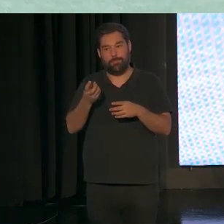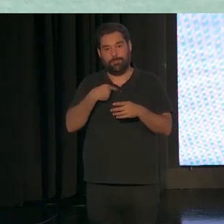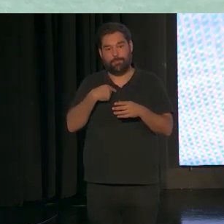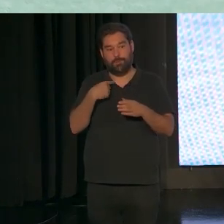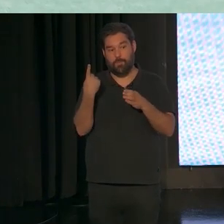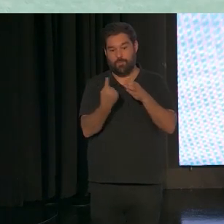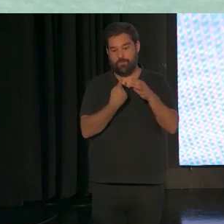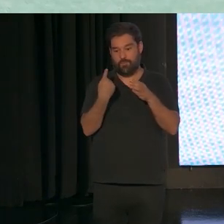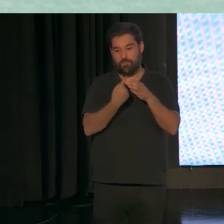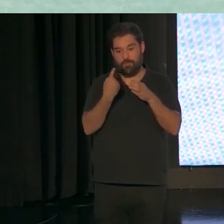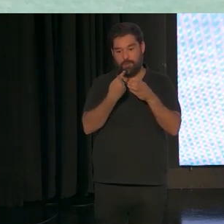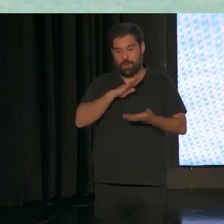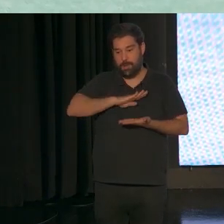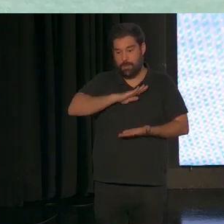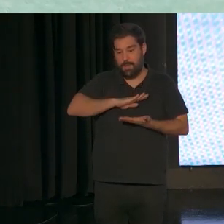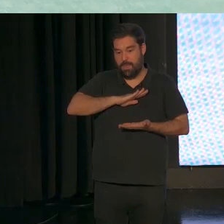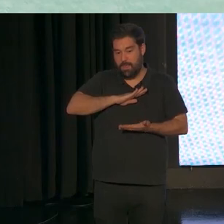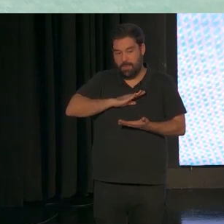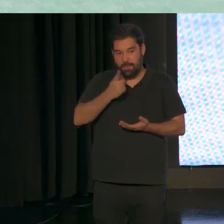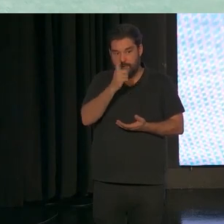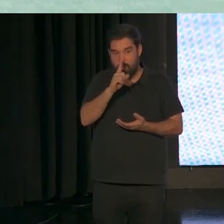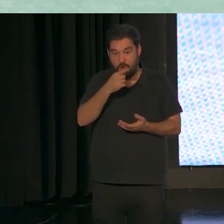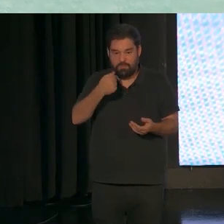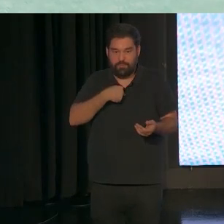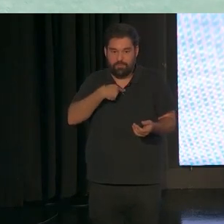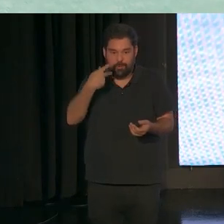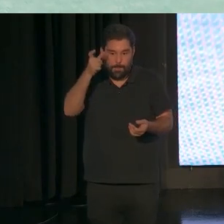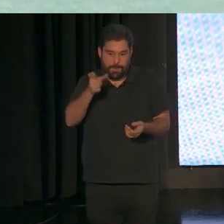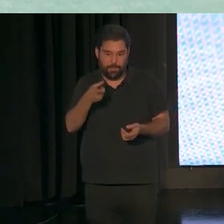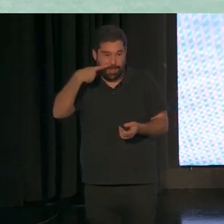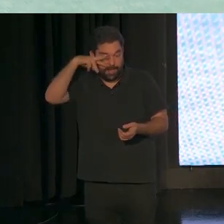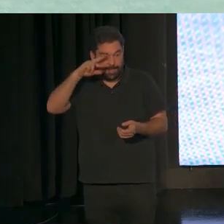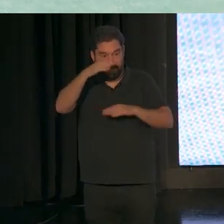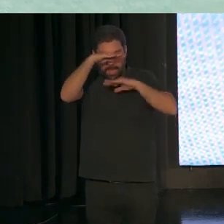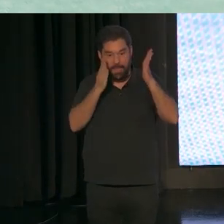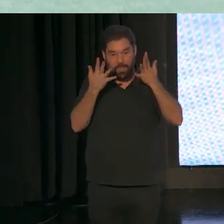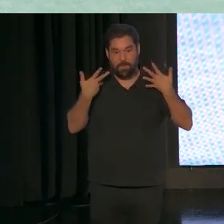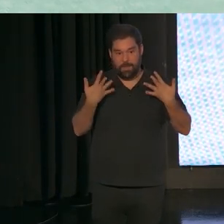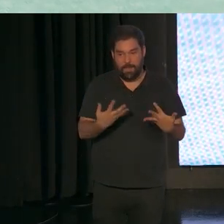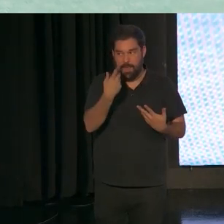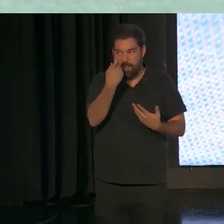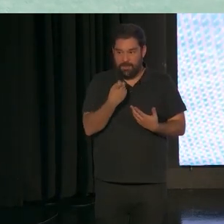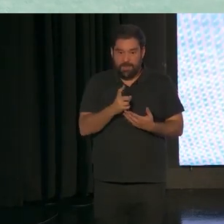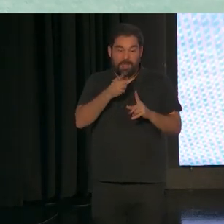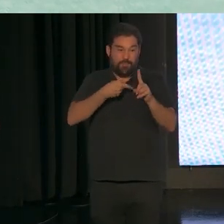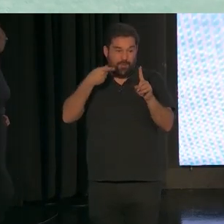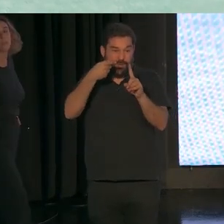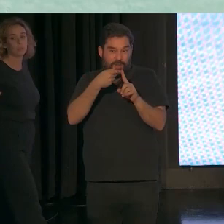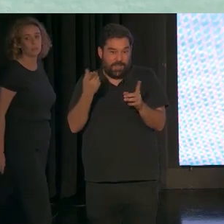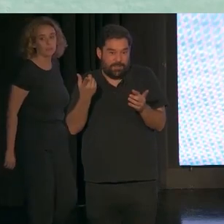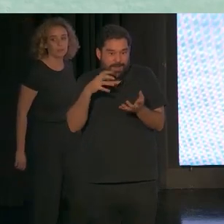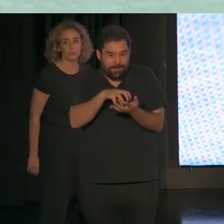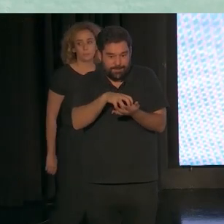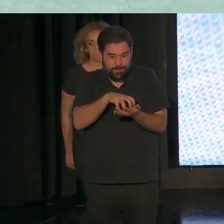habilidades y con mis conocimientos Necesito un experto de atención temprana que para las cosas que me plantean